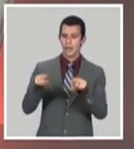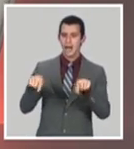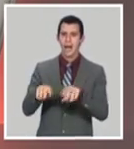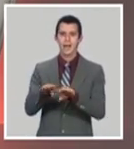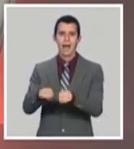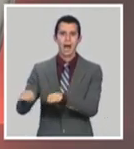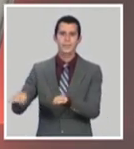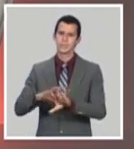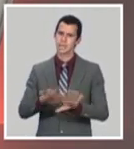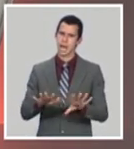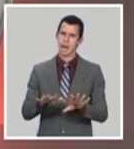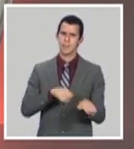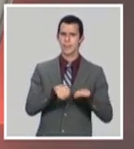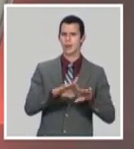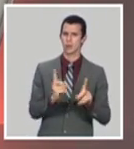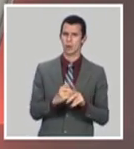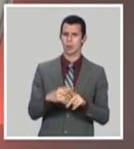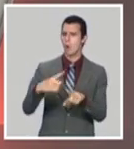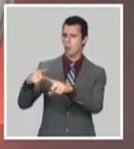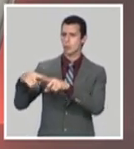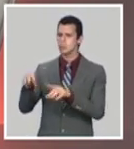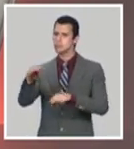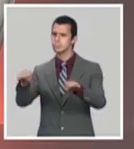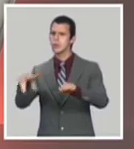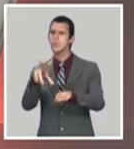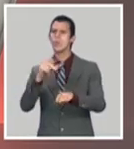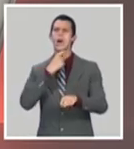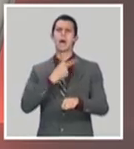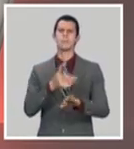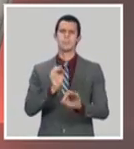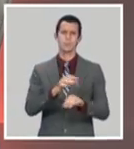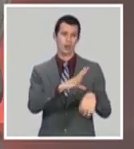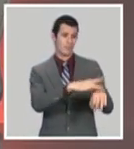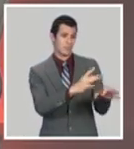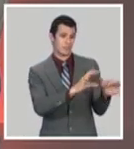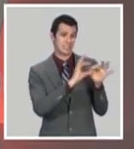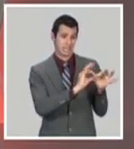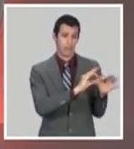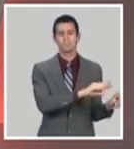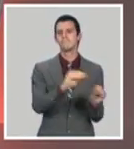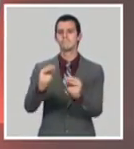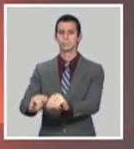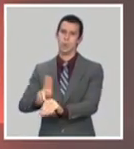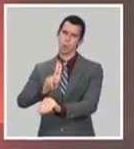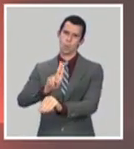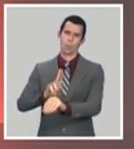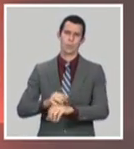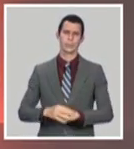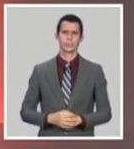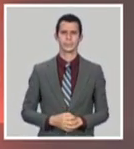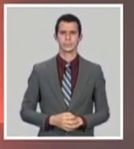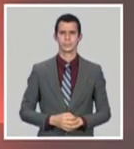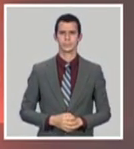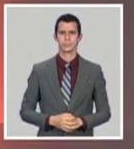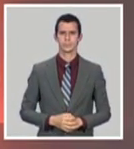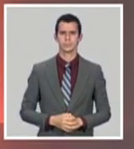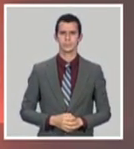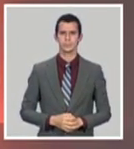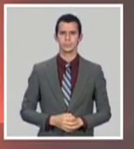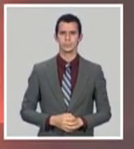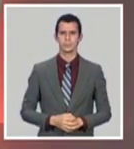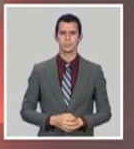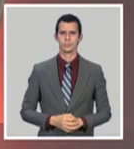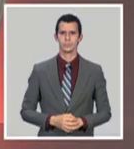queremos es que las personas no nos lleguen en esta condición, y a la medida que el crecimiento, la transmisión de los casos se vaya manteniendo, el